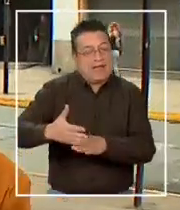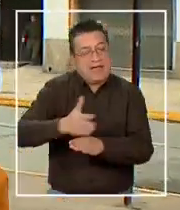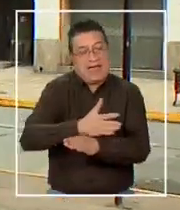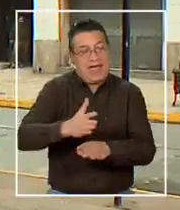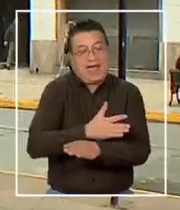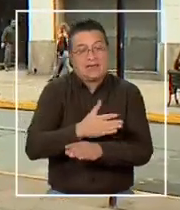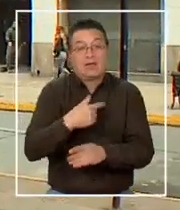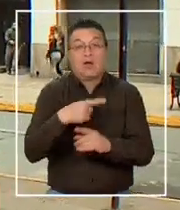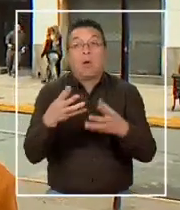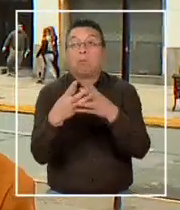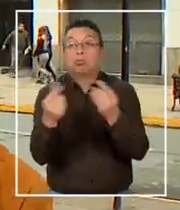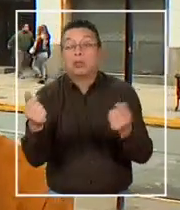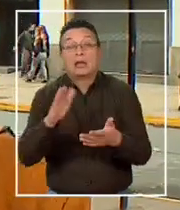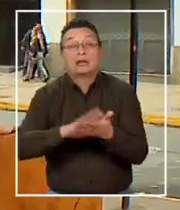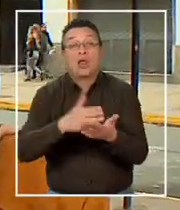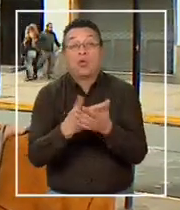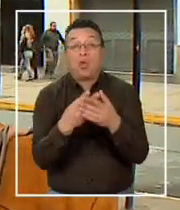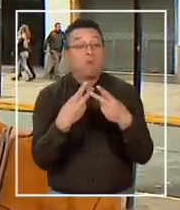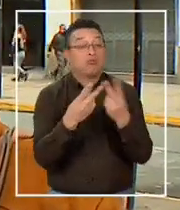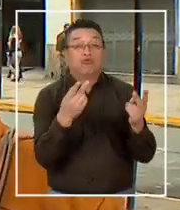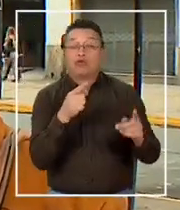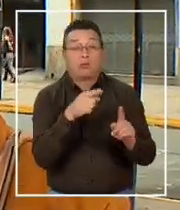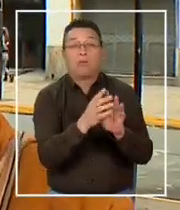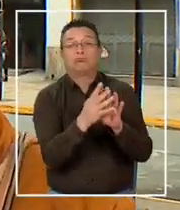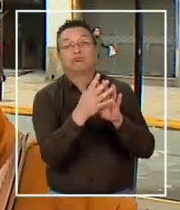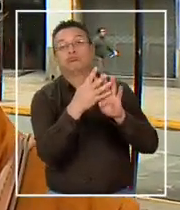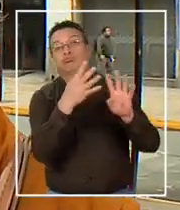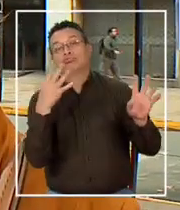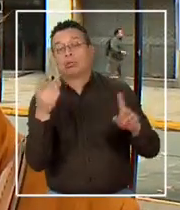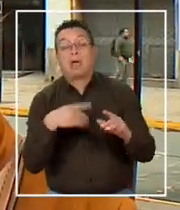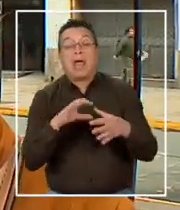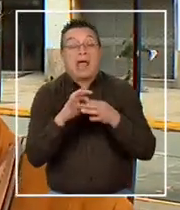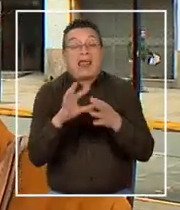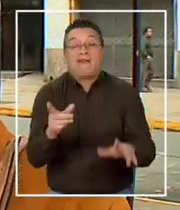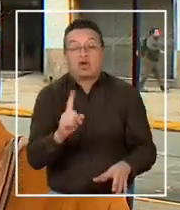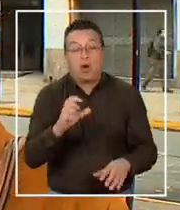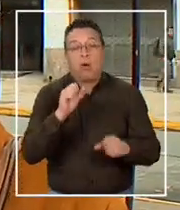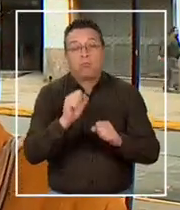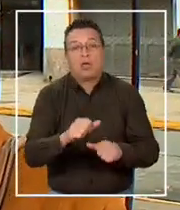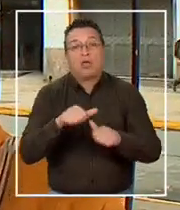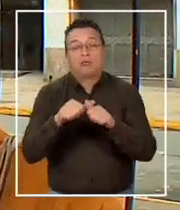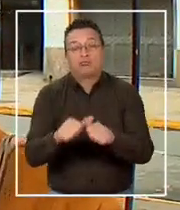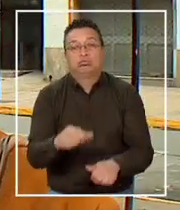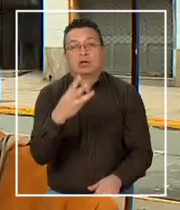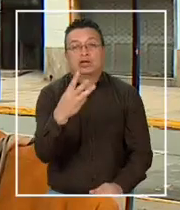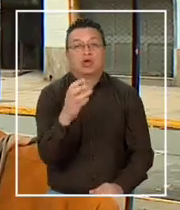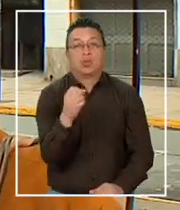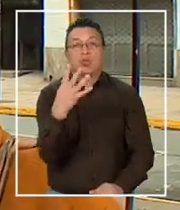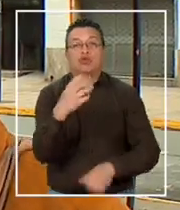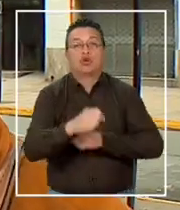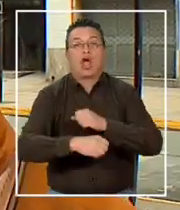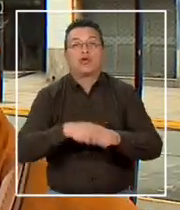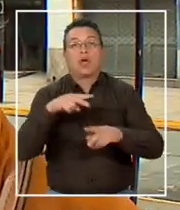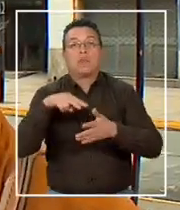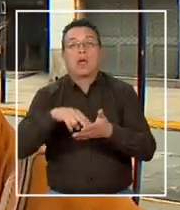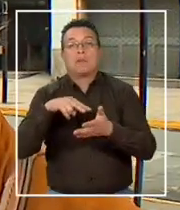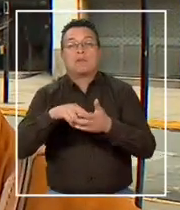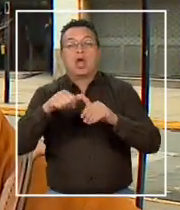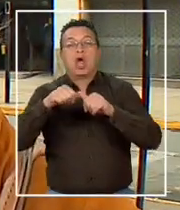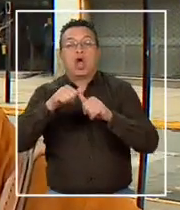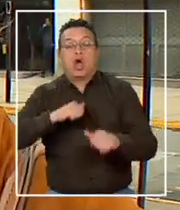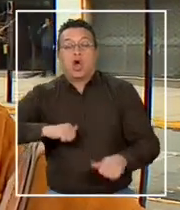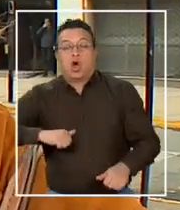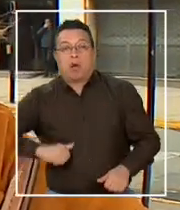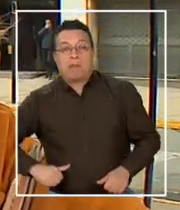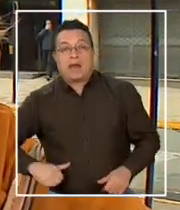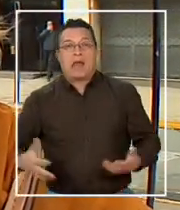de que desaparezca, porque si no en la salud pública no me voy a poder operar, porque como no es de gravedad, puedo estar 3-4 años esperando que me operen. Entonces